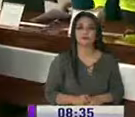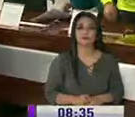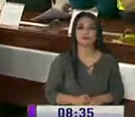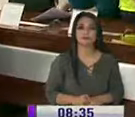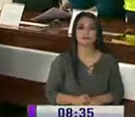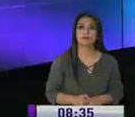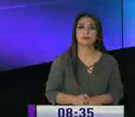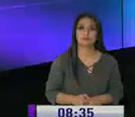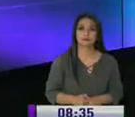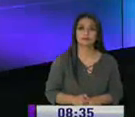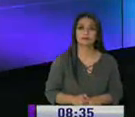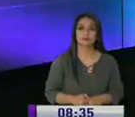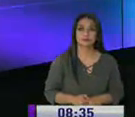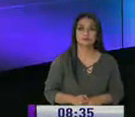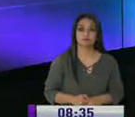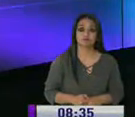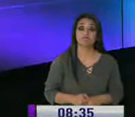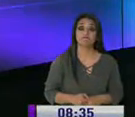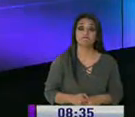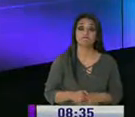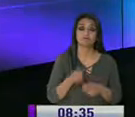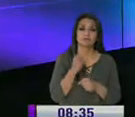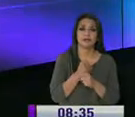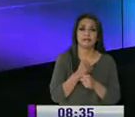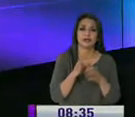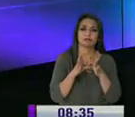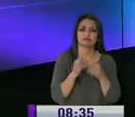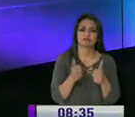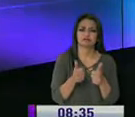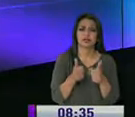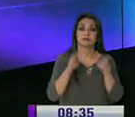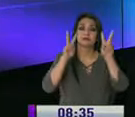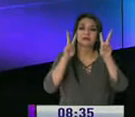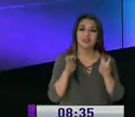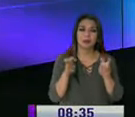cada uno de ustedes. Así que, concejala, espero que usted y tanto